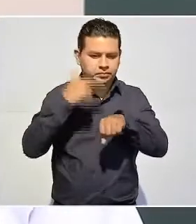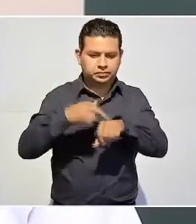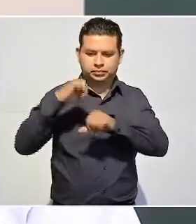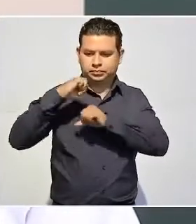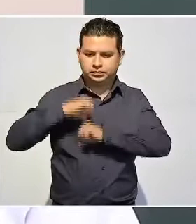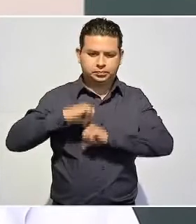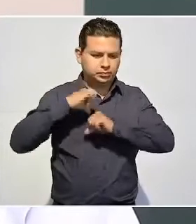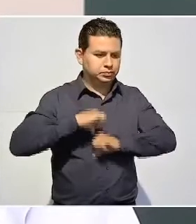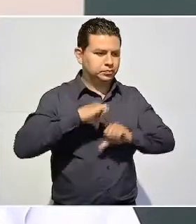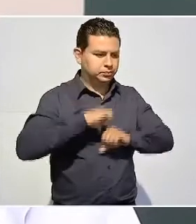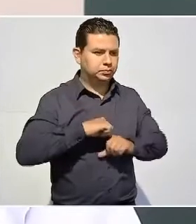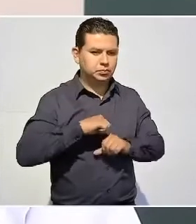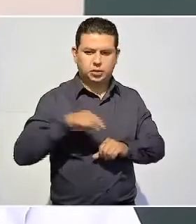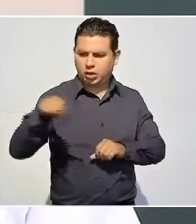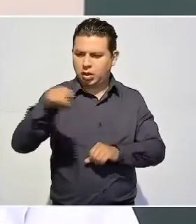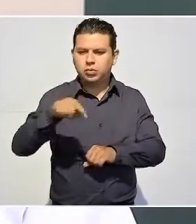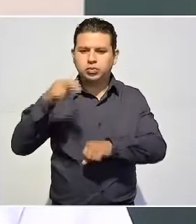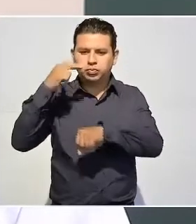de los pueblos,